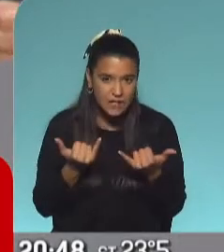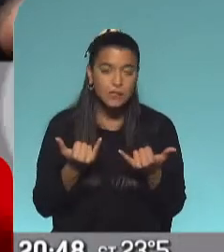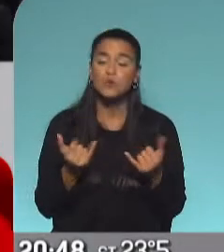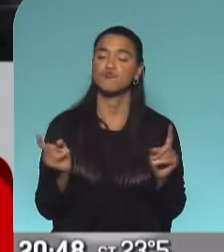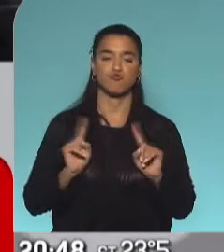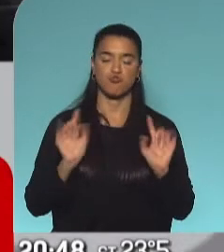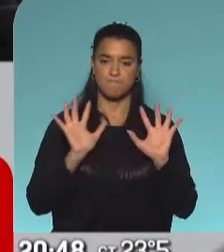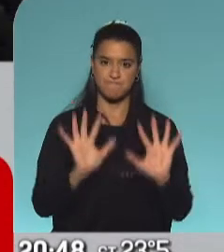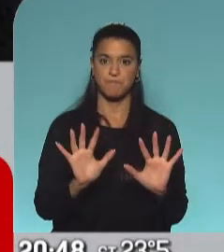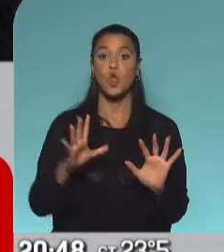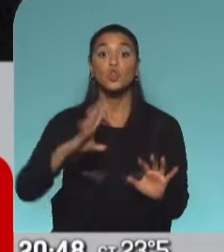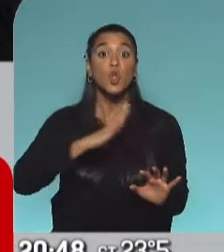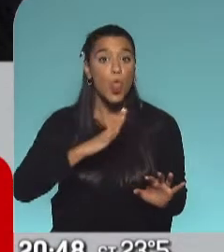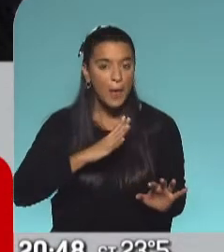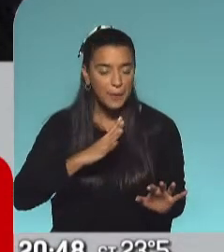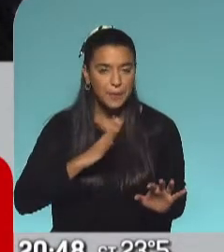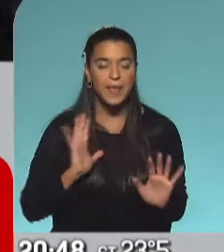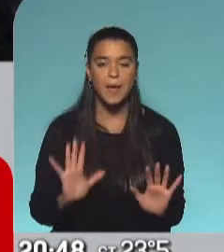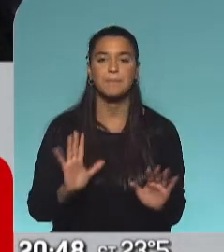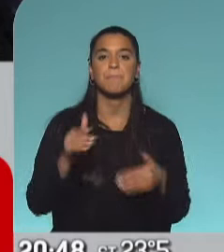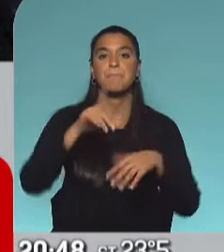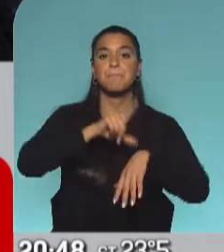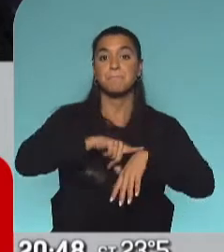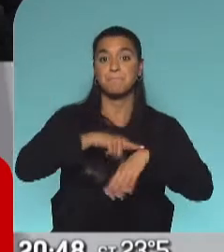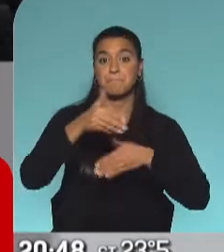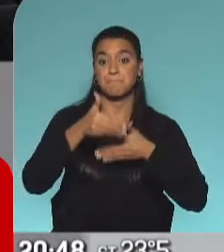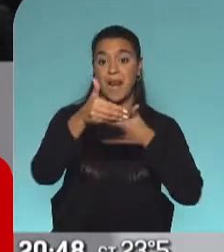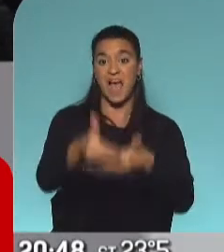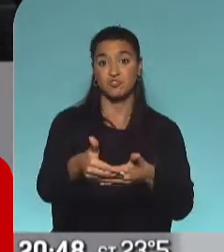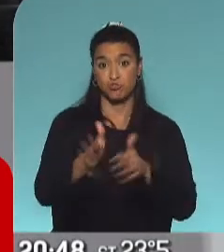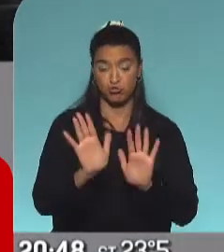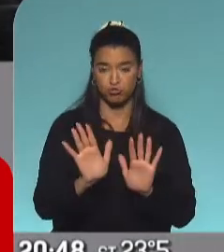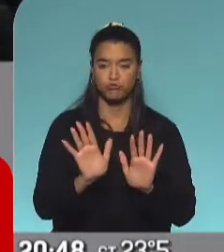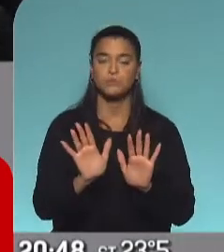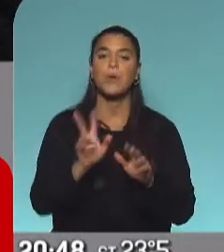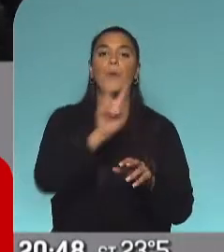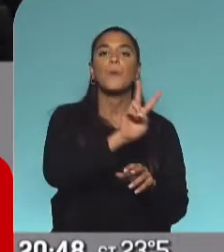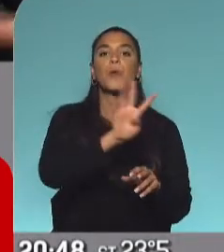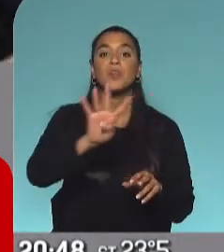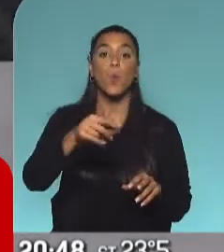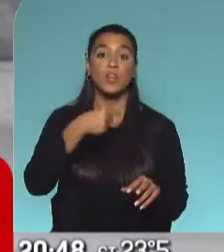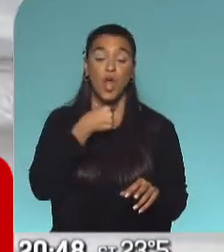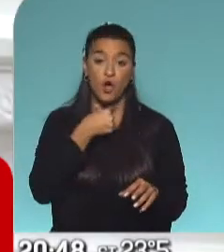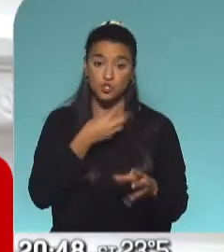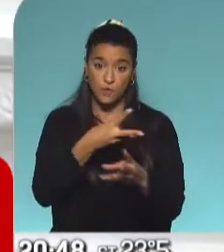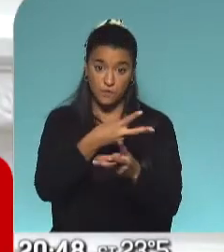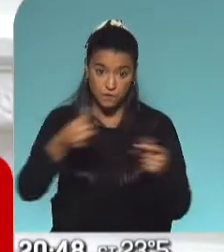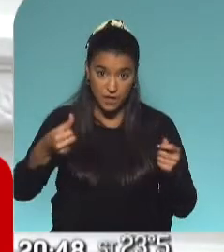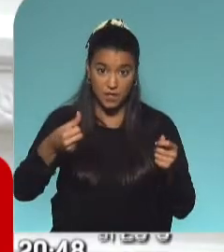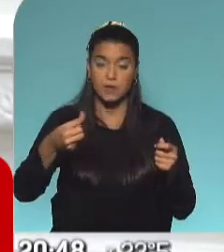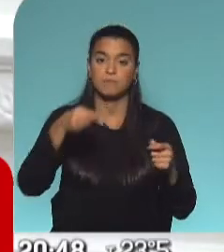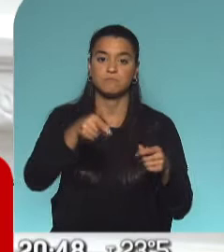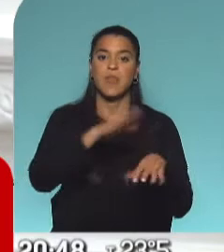No, mirá, todavía los plazos son técnicamente el 24 de agosto, se termina de cerrar